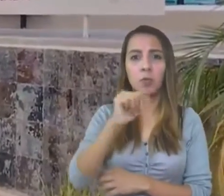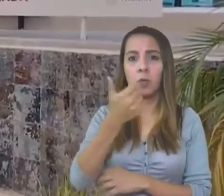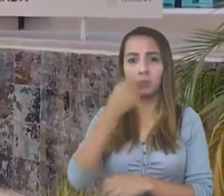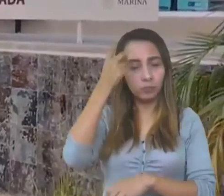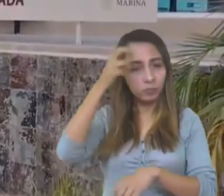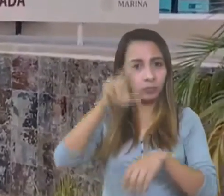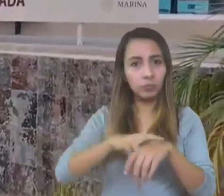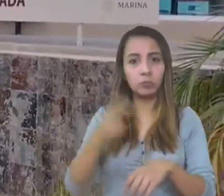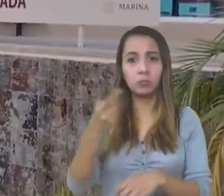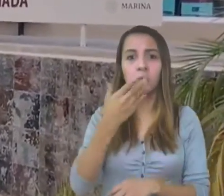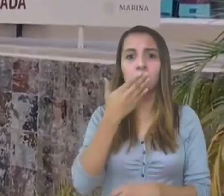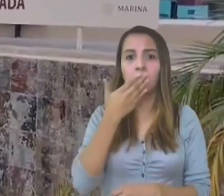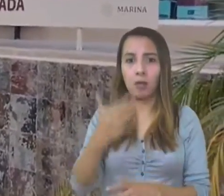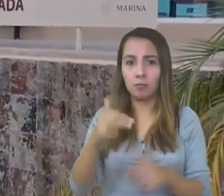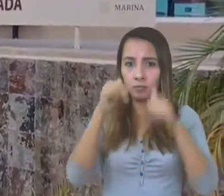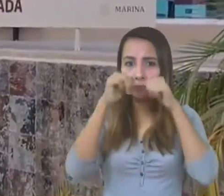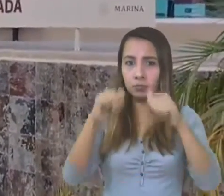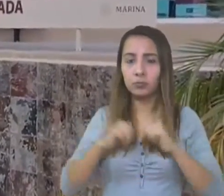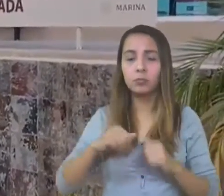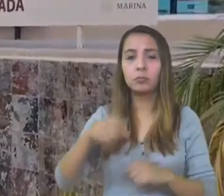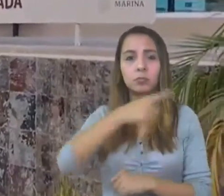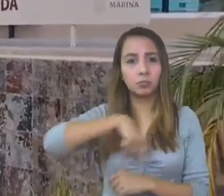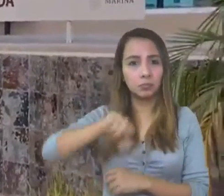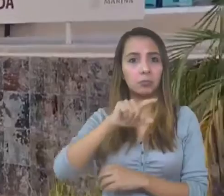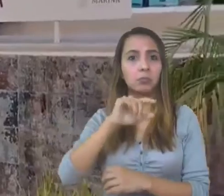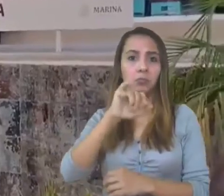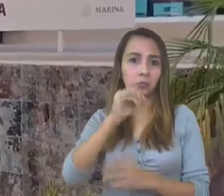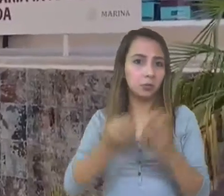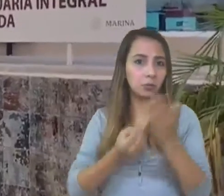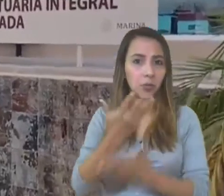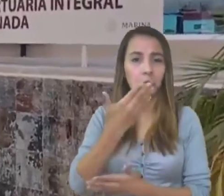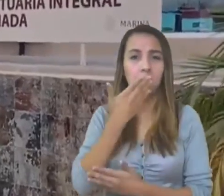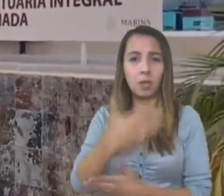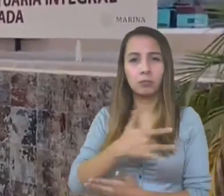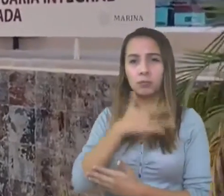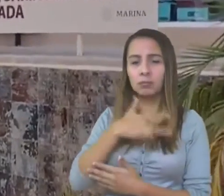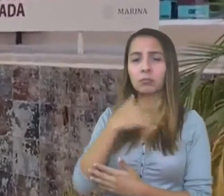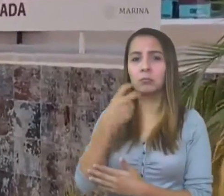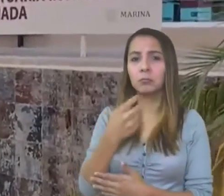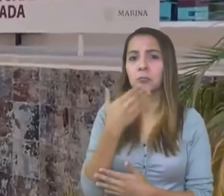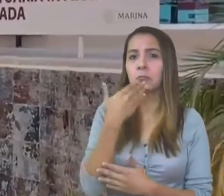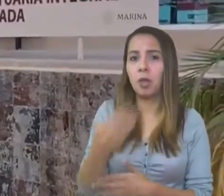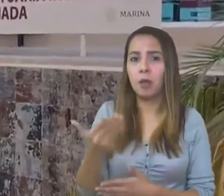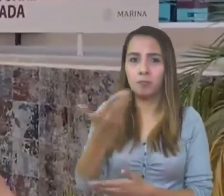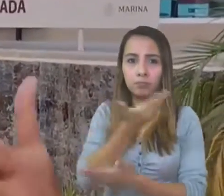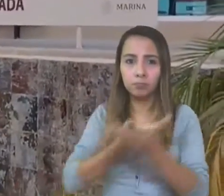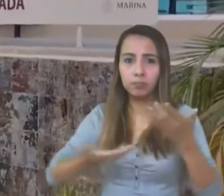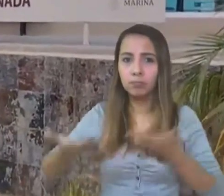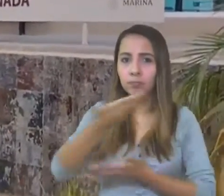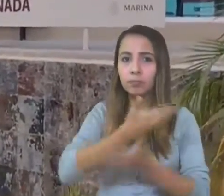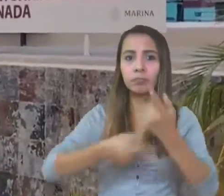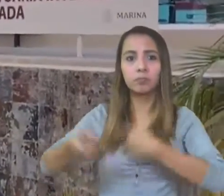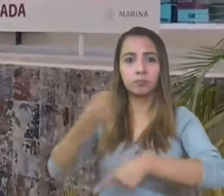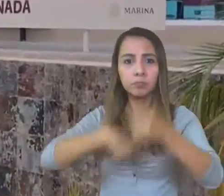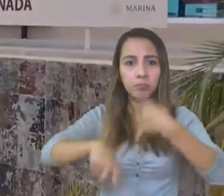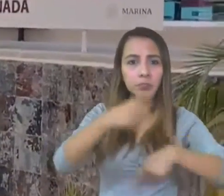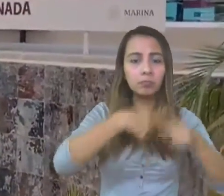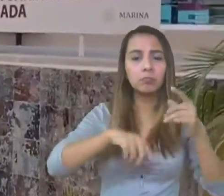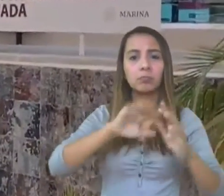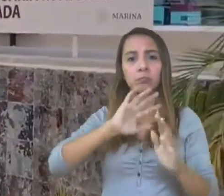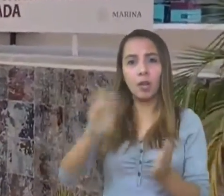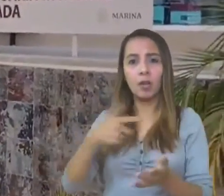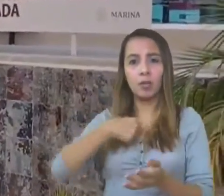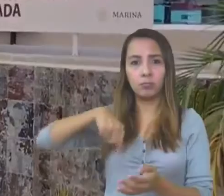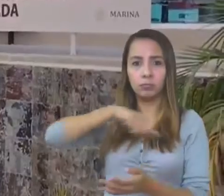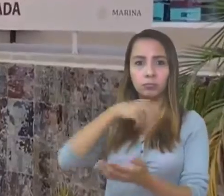que nos fue bien, sentimos que fue un buen diálogo, les planteamos nuestras inquietudes que